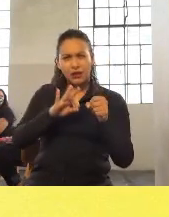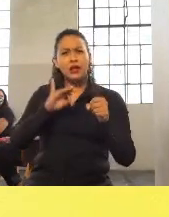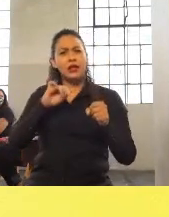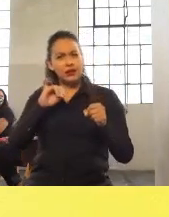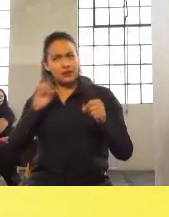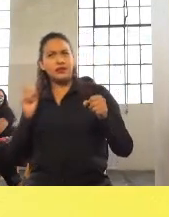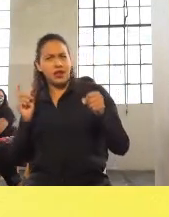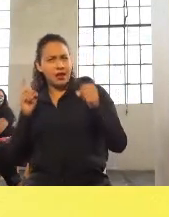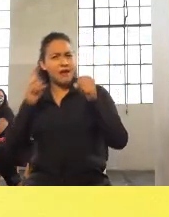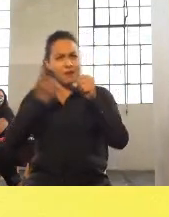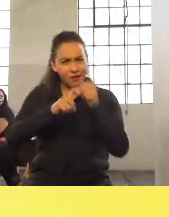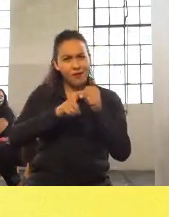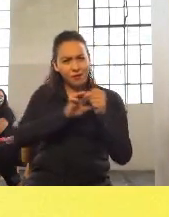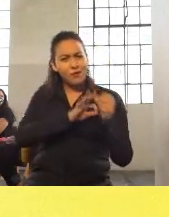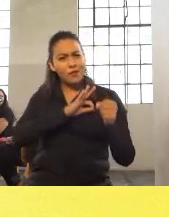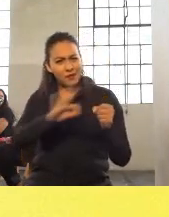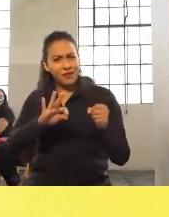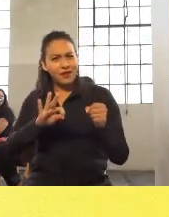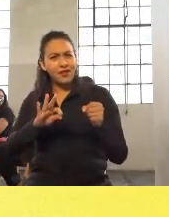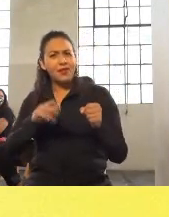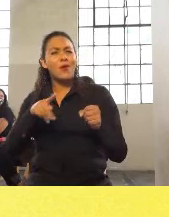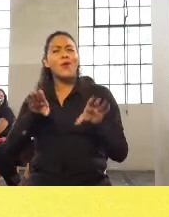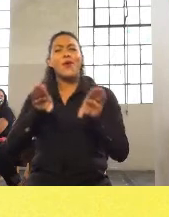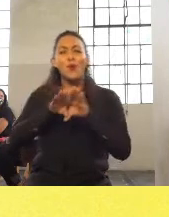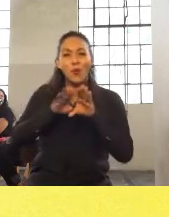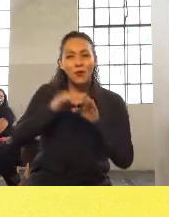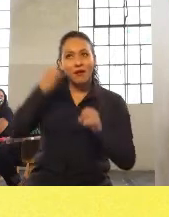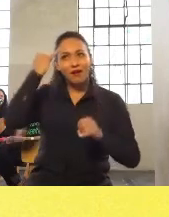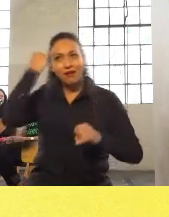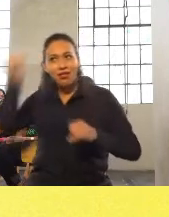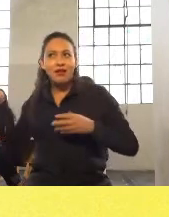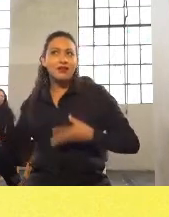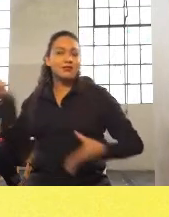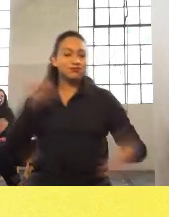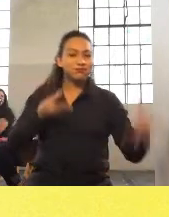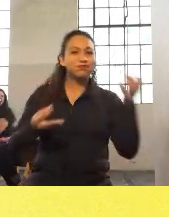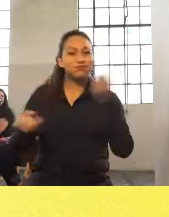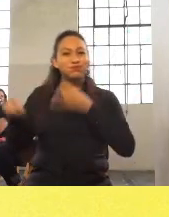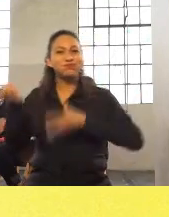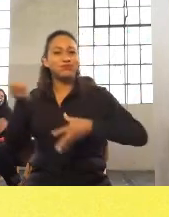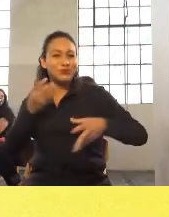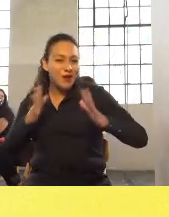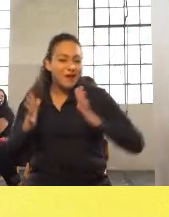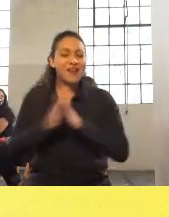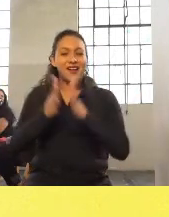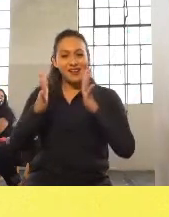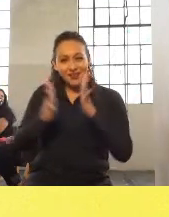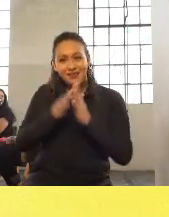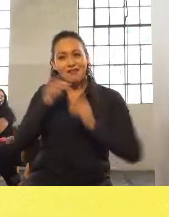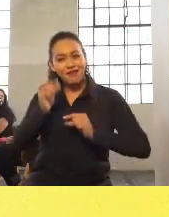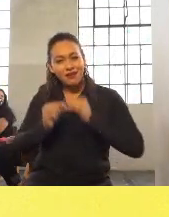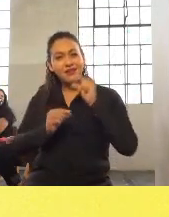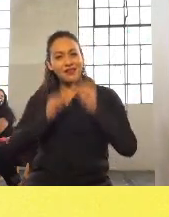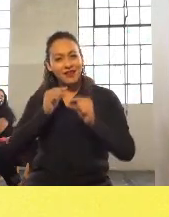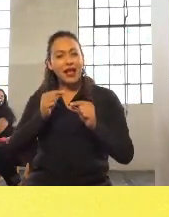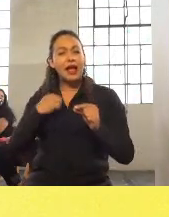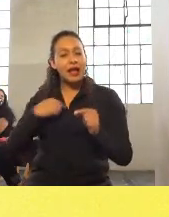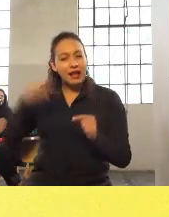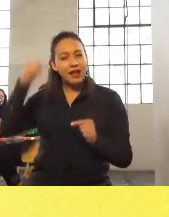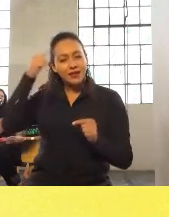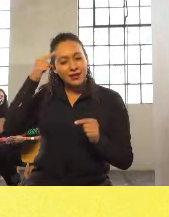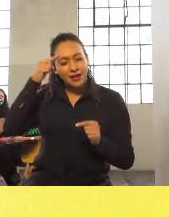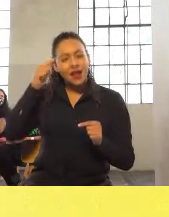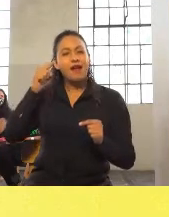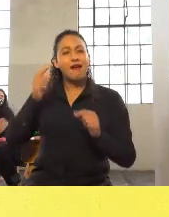esos grandes zapatos con pequeñas acciones, creo que al apoderarme de, como de esa noción fue que empecé a transformar también